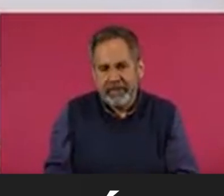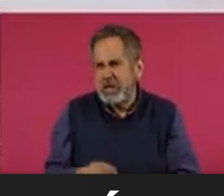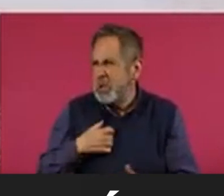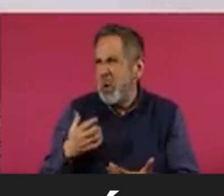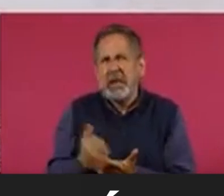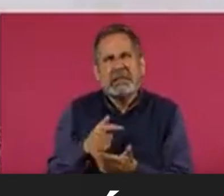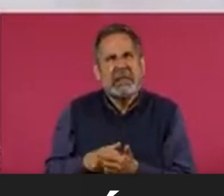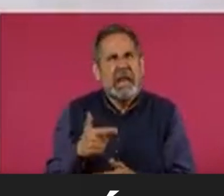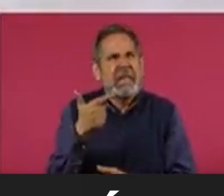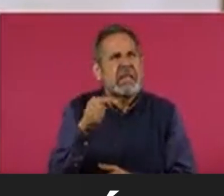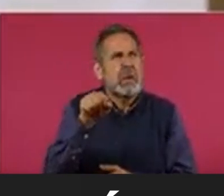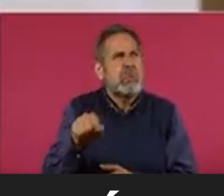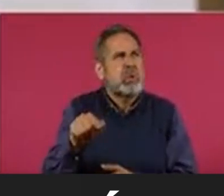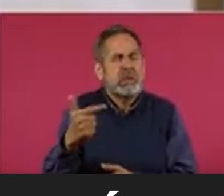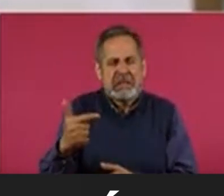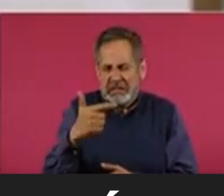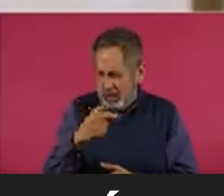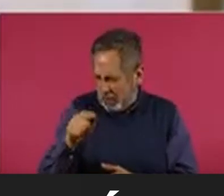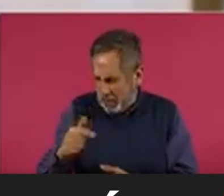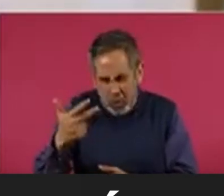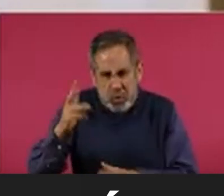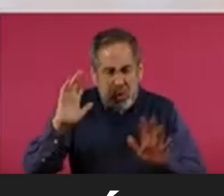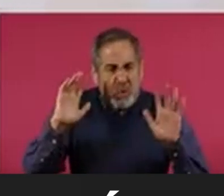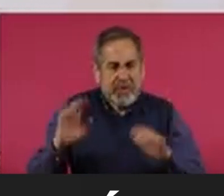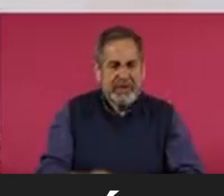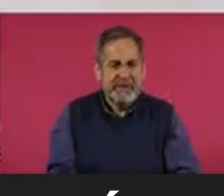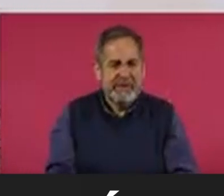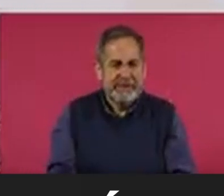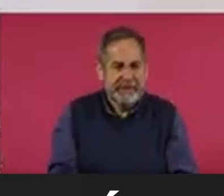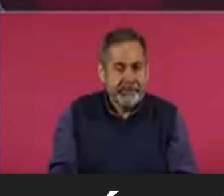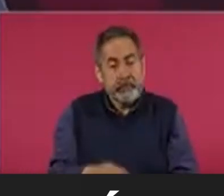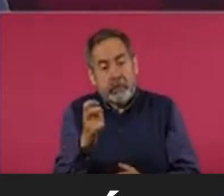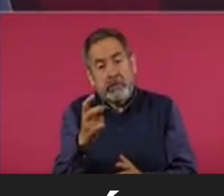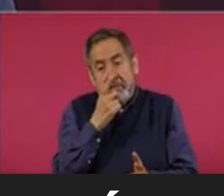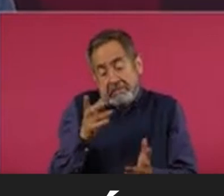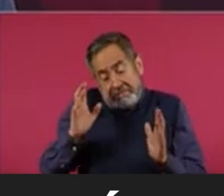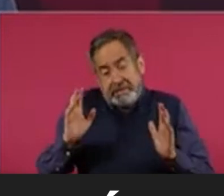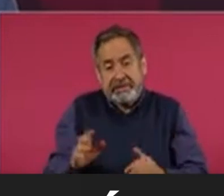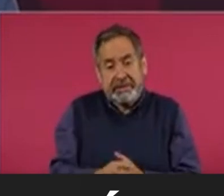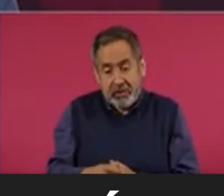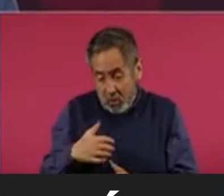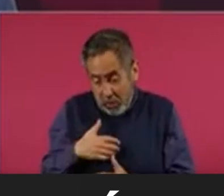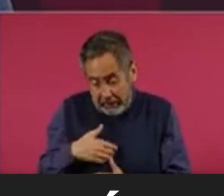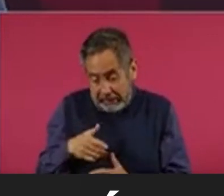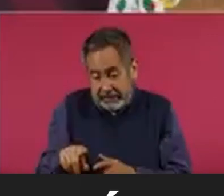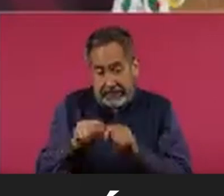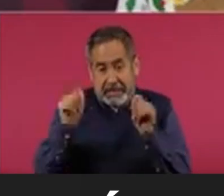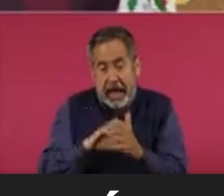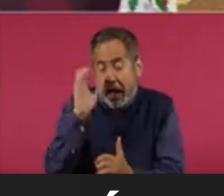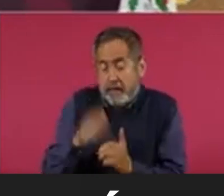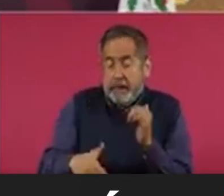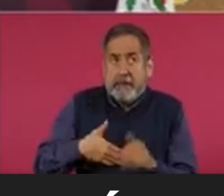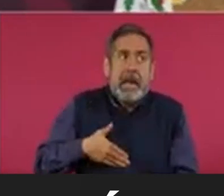Saqué 7.7, 7.8. Por eso digo que terminé de